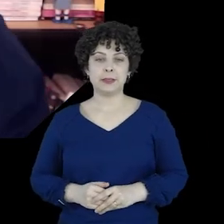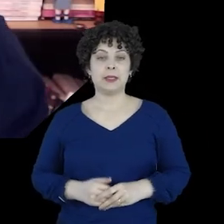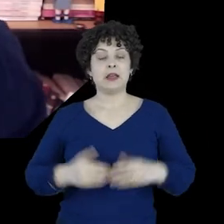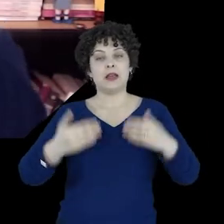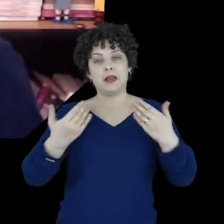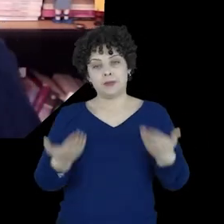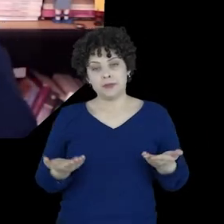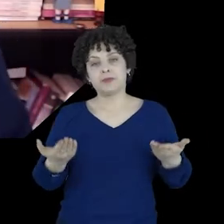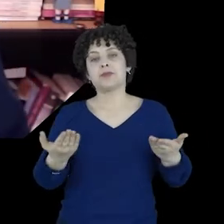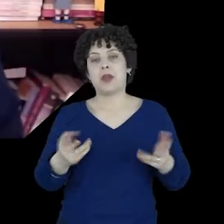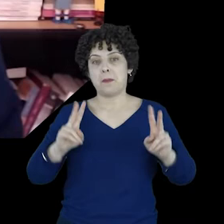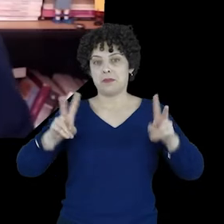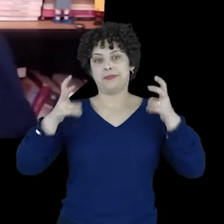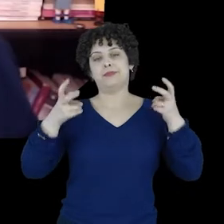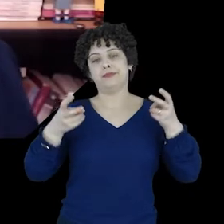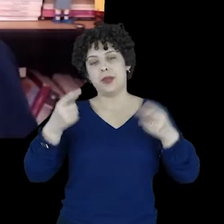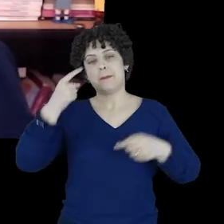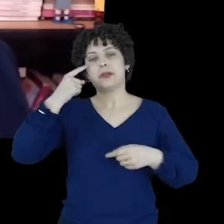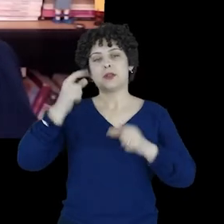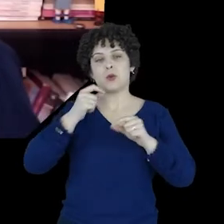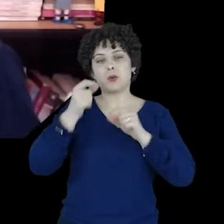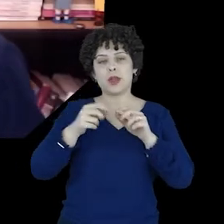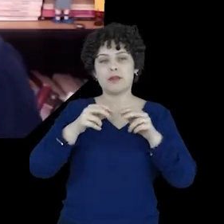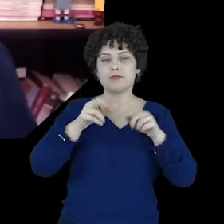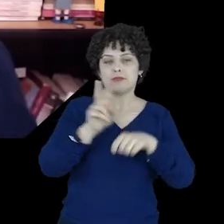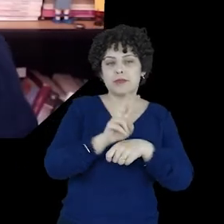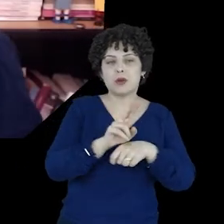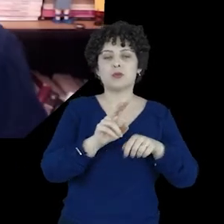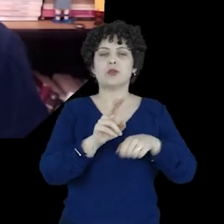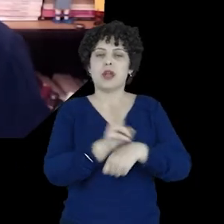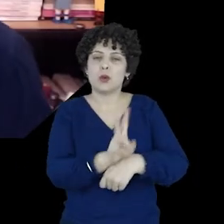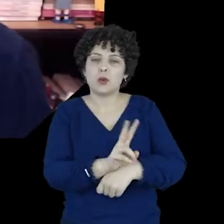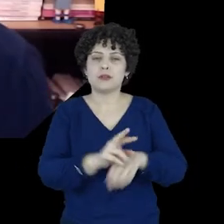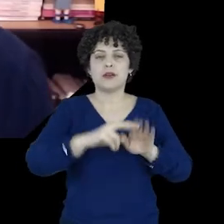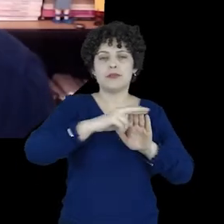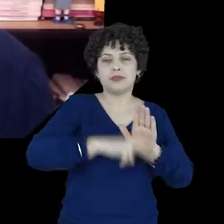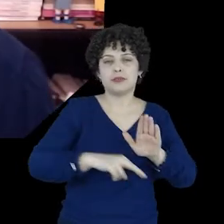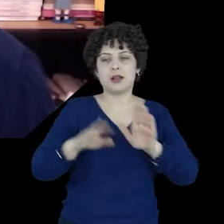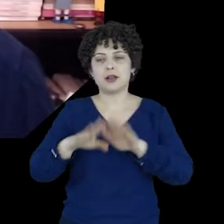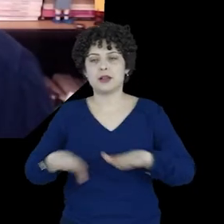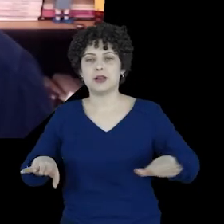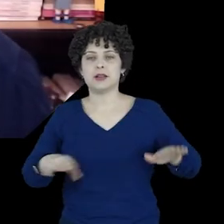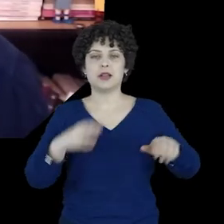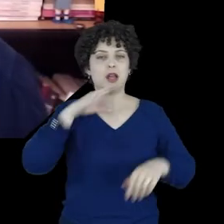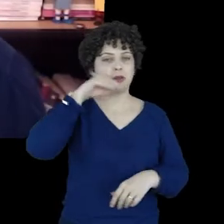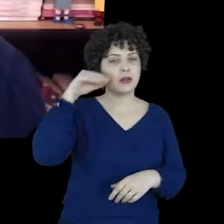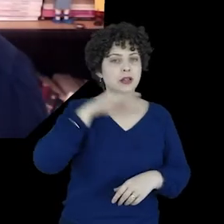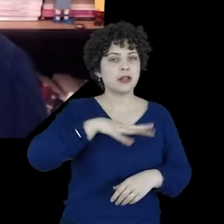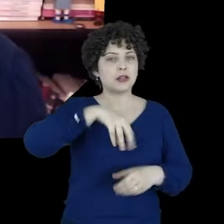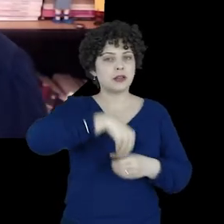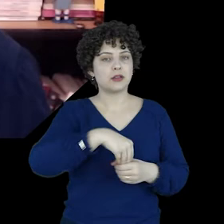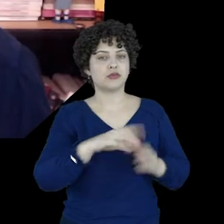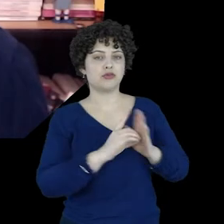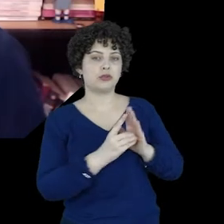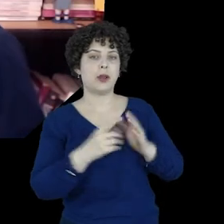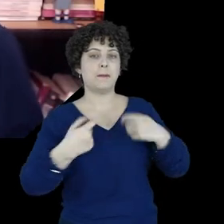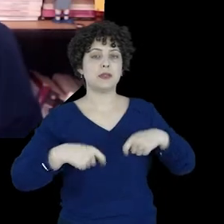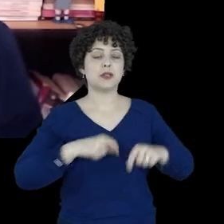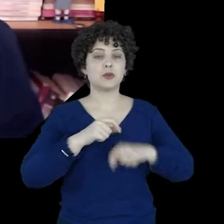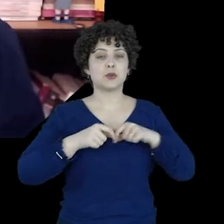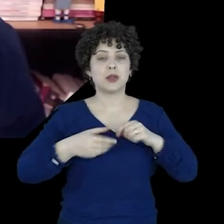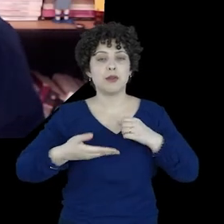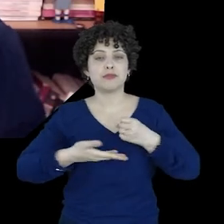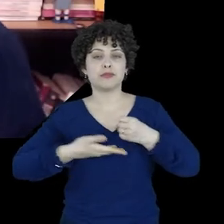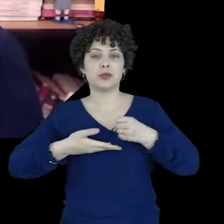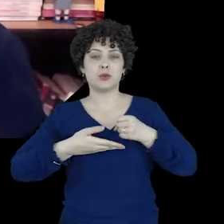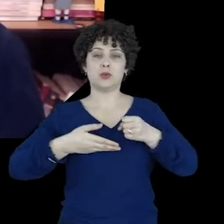Es evidente que cuando pensamos en regulación de los derechos de niñas, niños y adolescentes, incluso en el ámbito digital, debemos tomar como